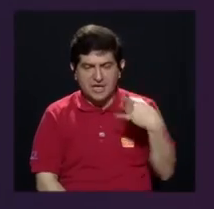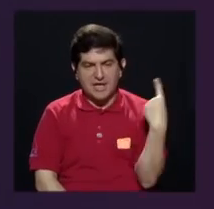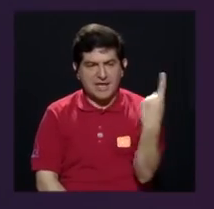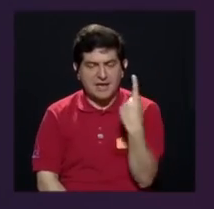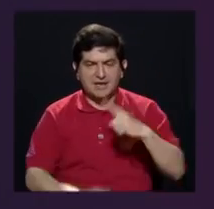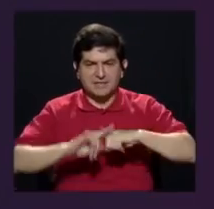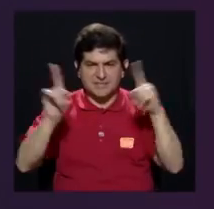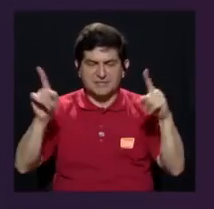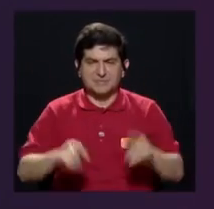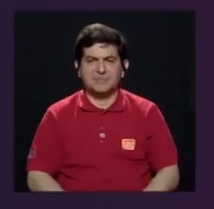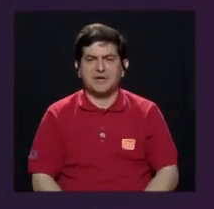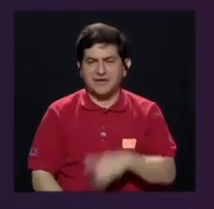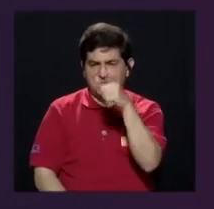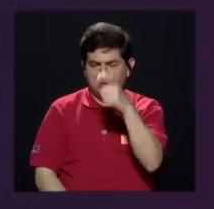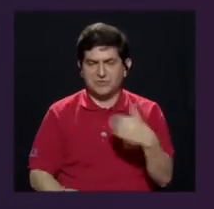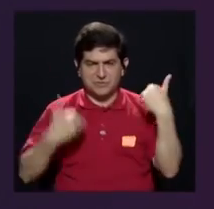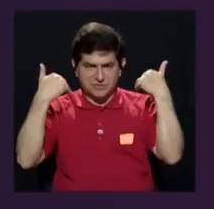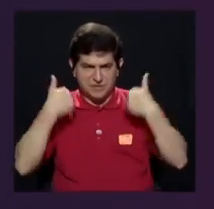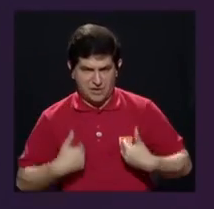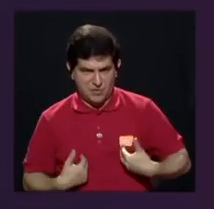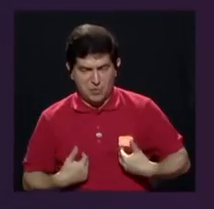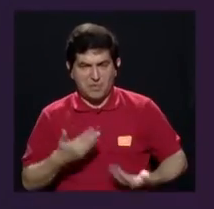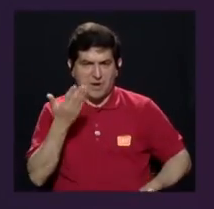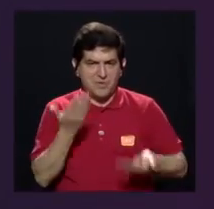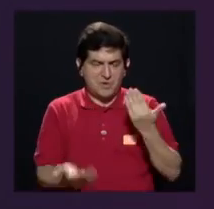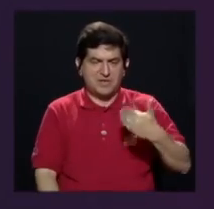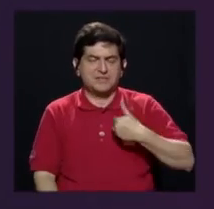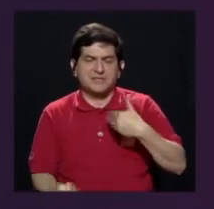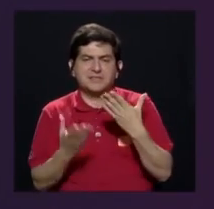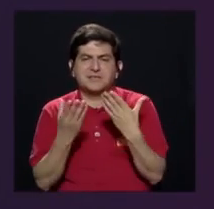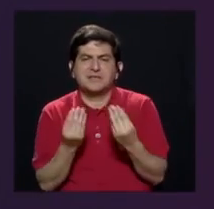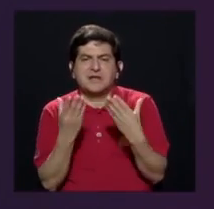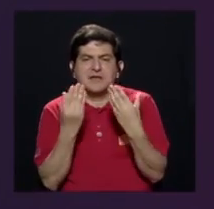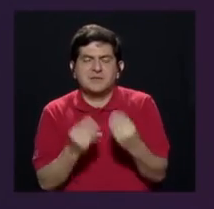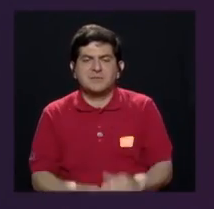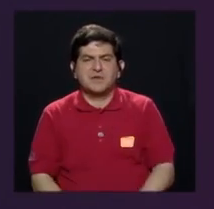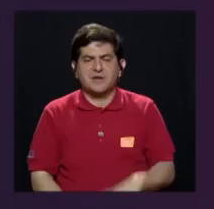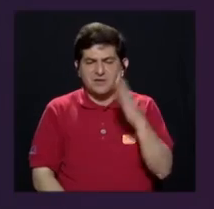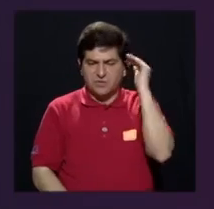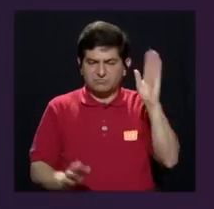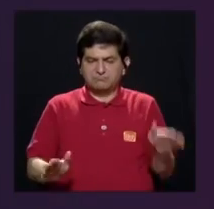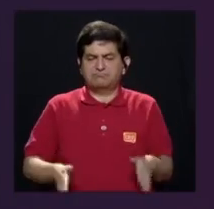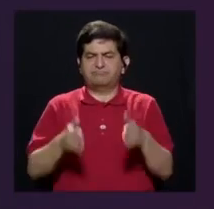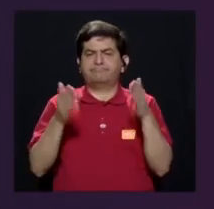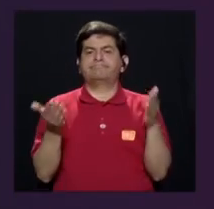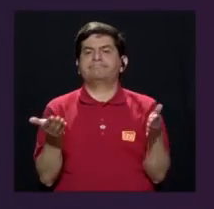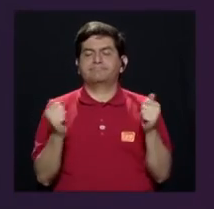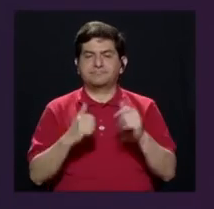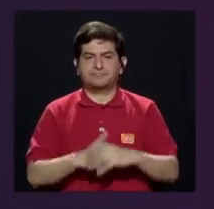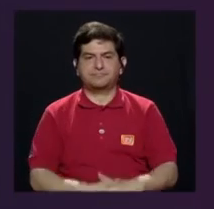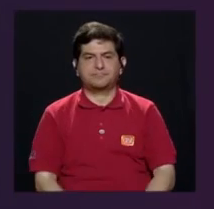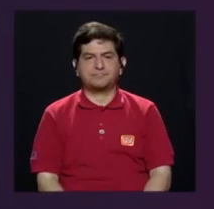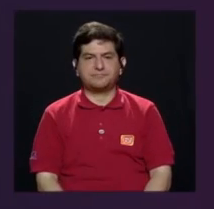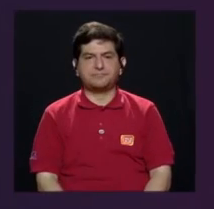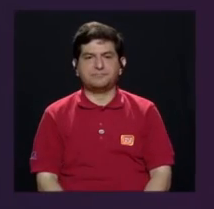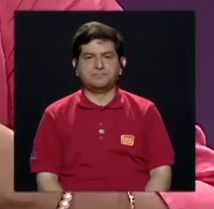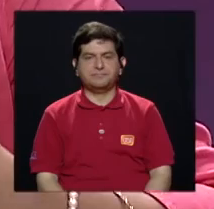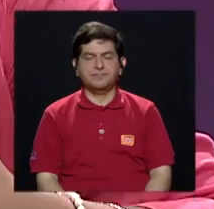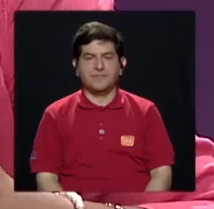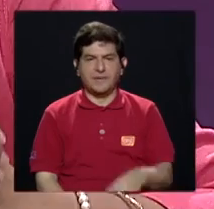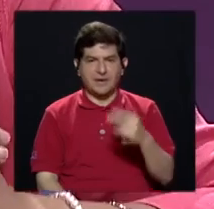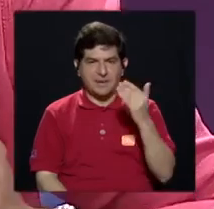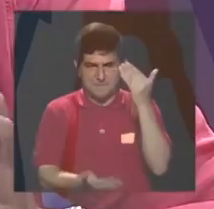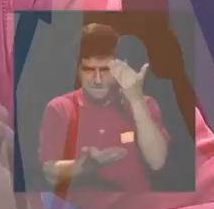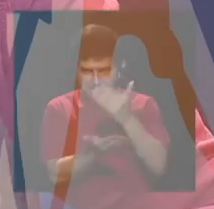pero como ese ser humano que consulta o que tiene miedo como lo vive bueno vamos a ver a un